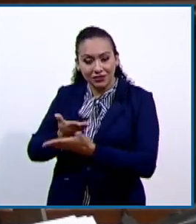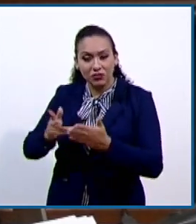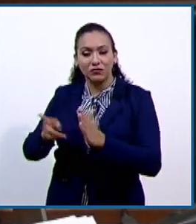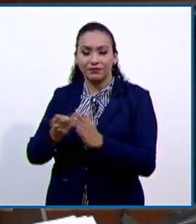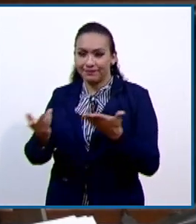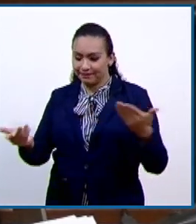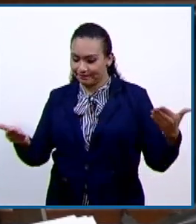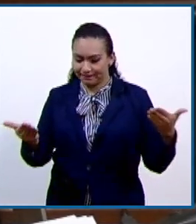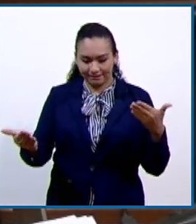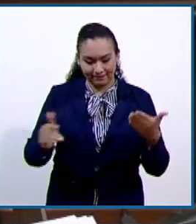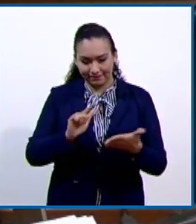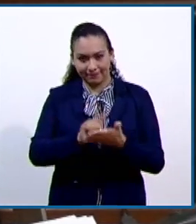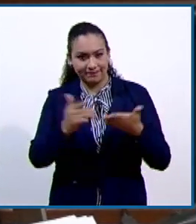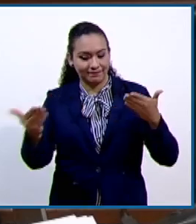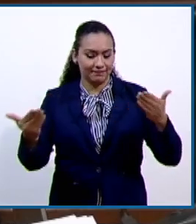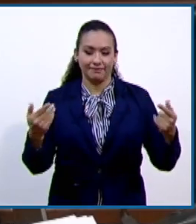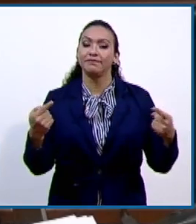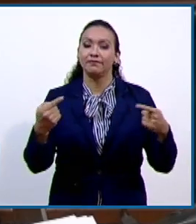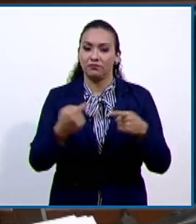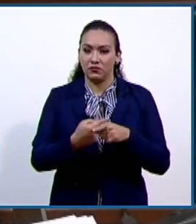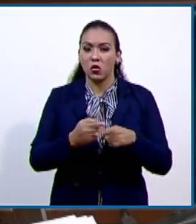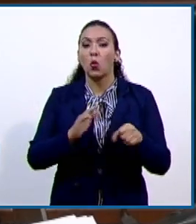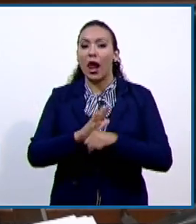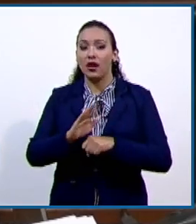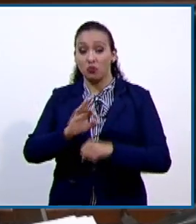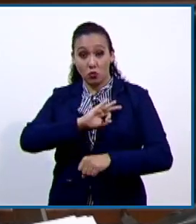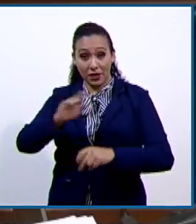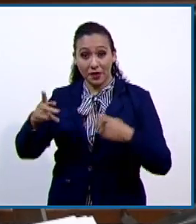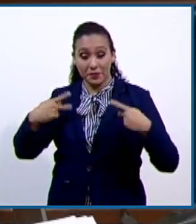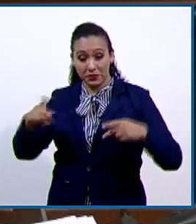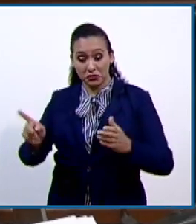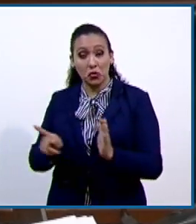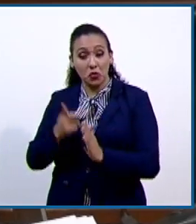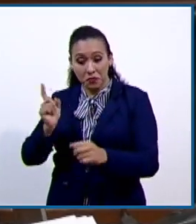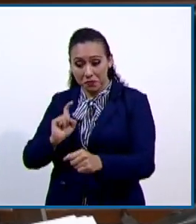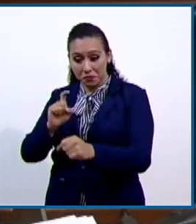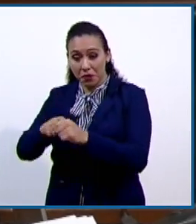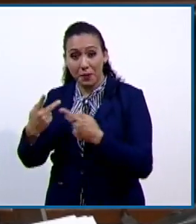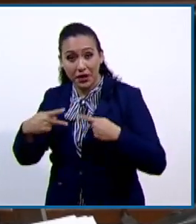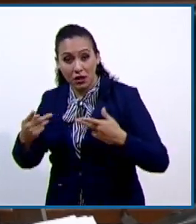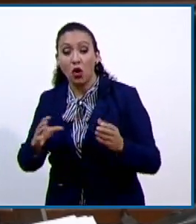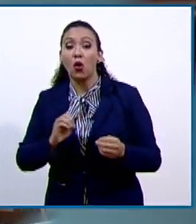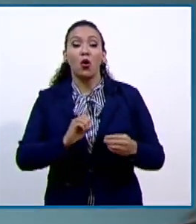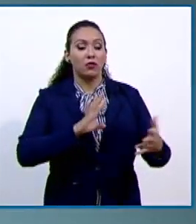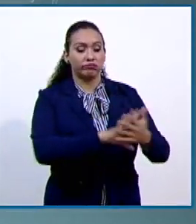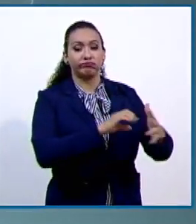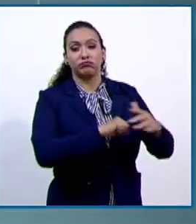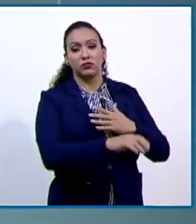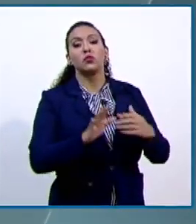del fin de la propia reinserción pierden completamente su utilidad.